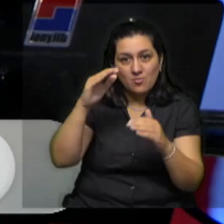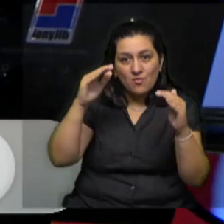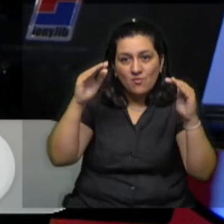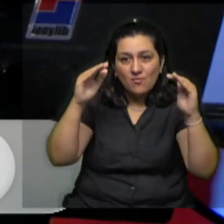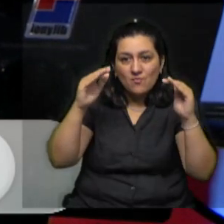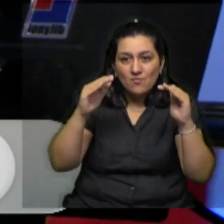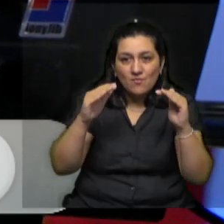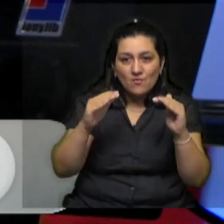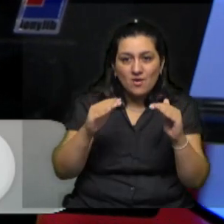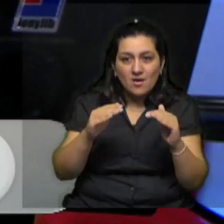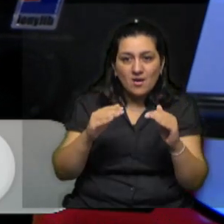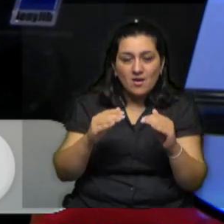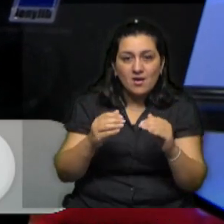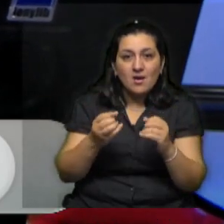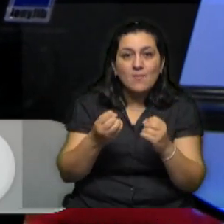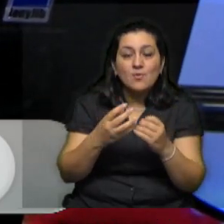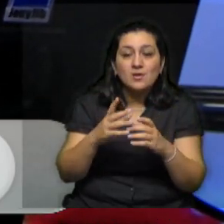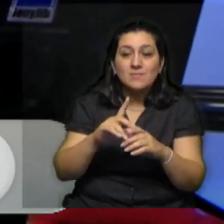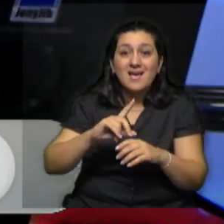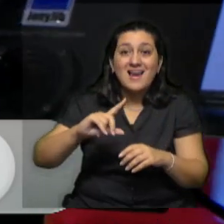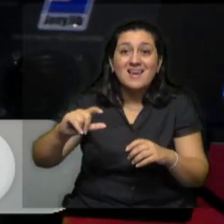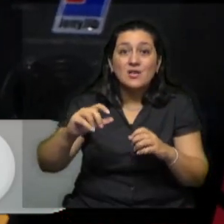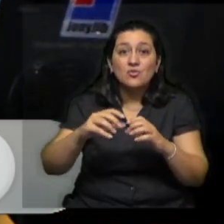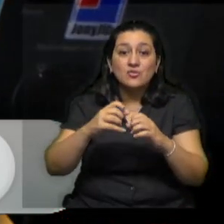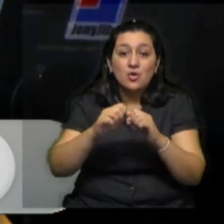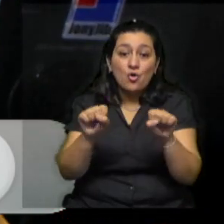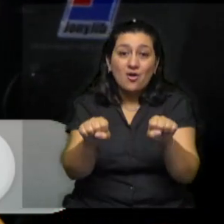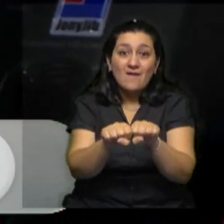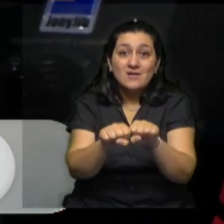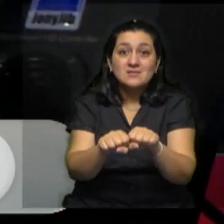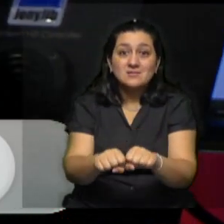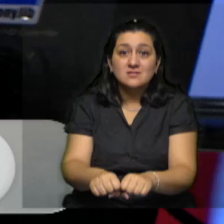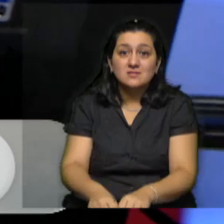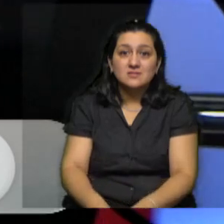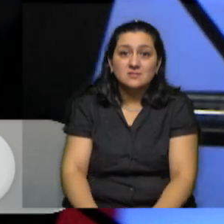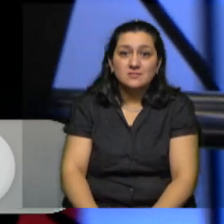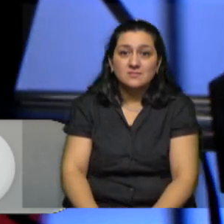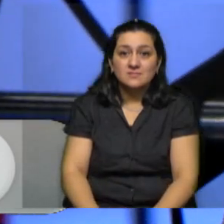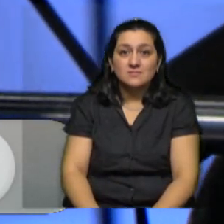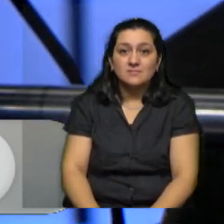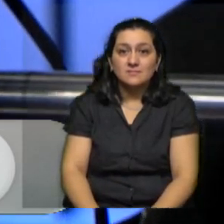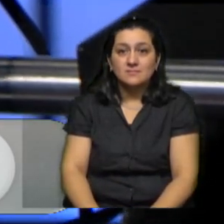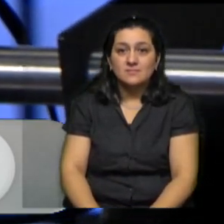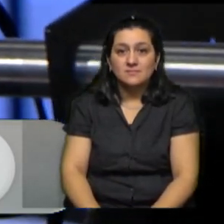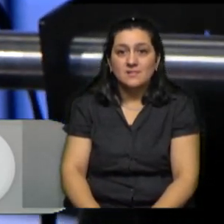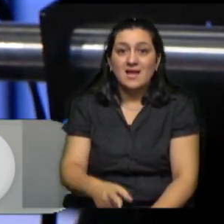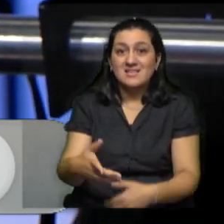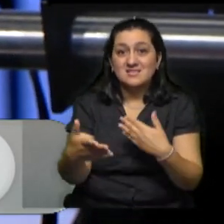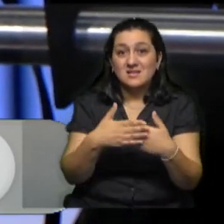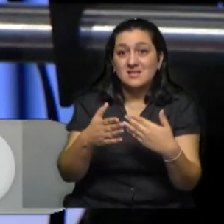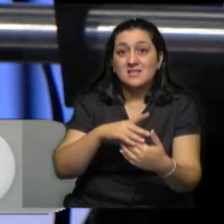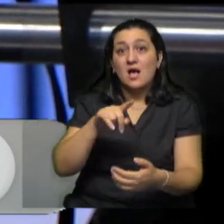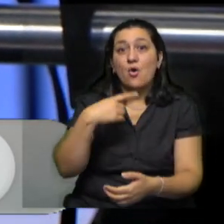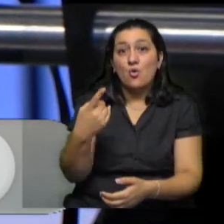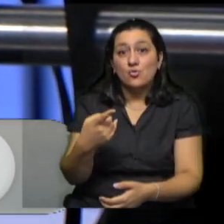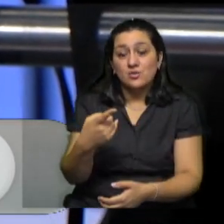Sí. Porque me alejo de la fuente de emisión eléctrica. Ahí se ve, ¿no? Ya. Claro, te estás acercando a otra, ¿viste?